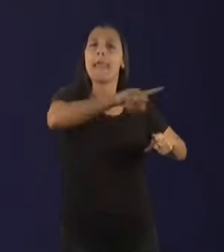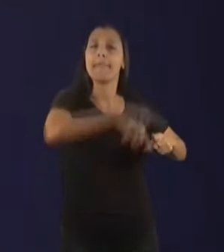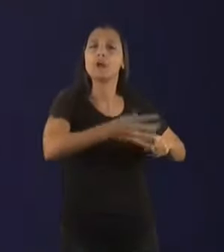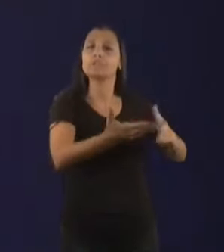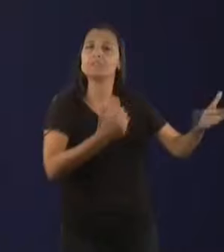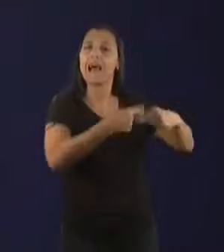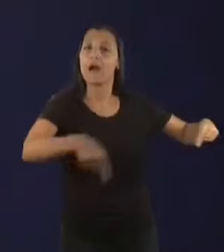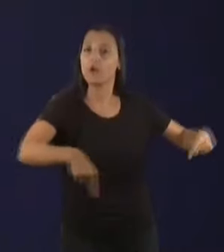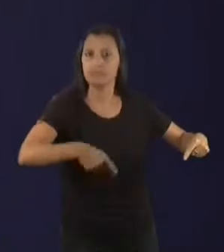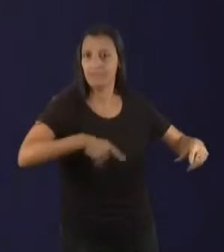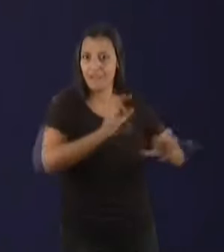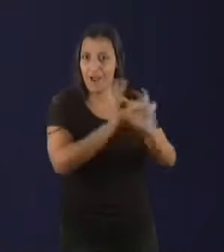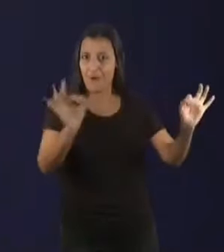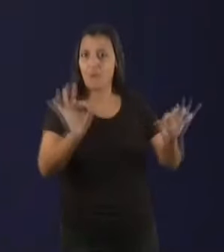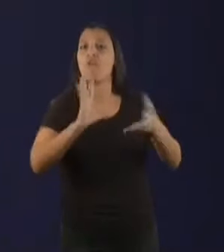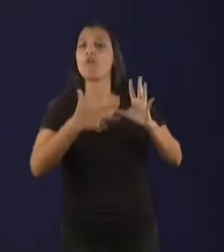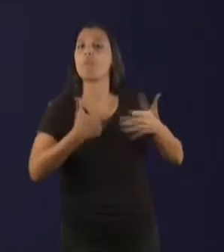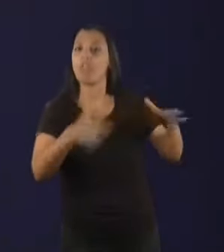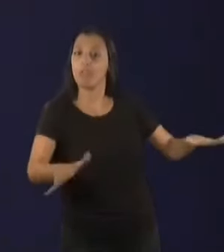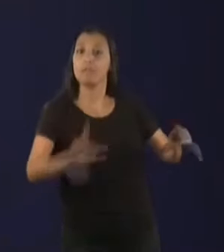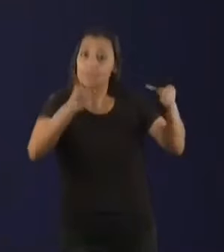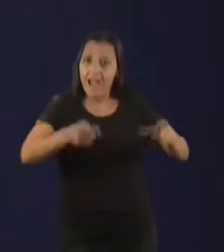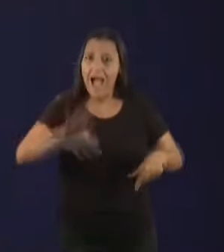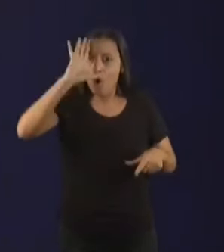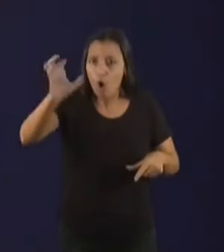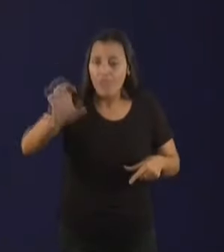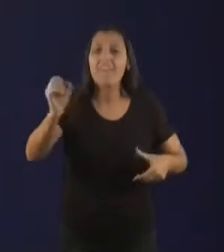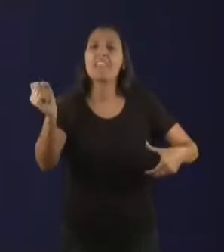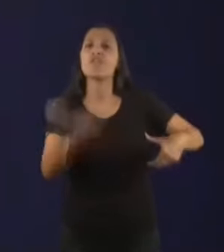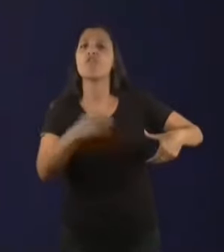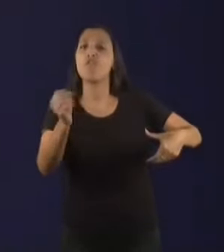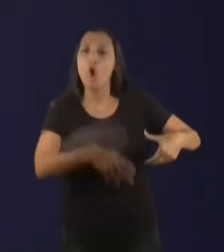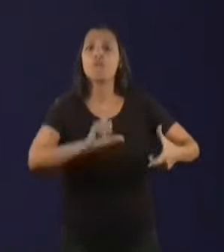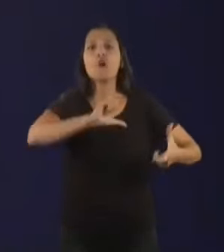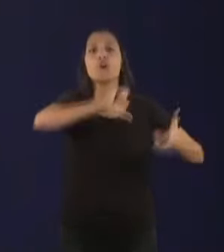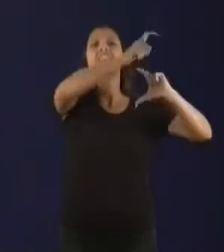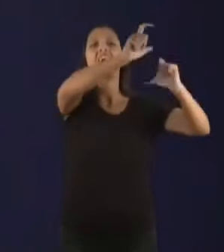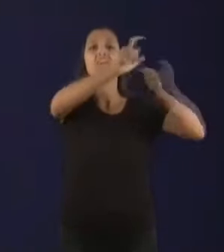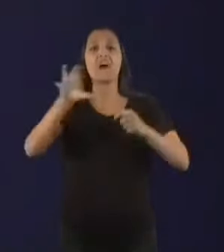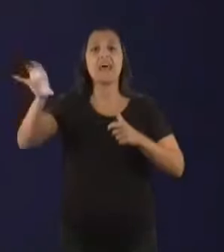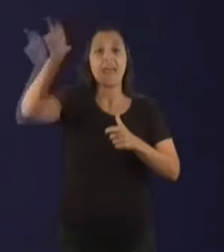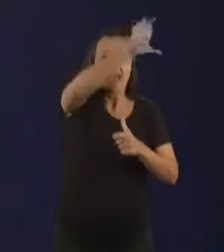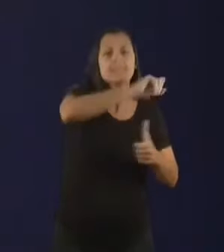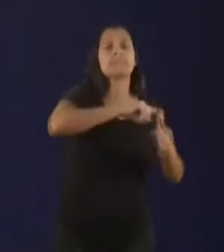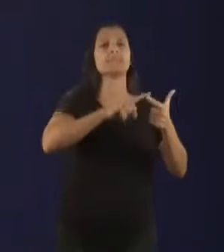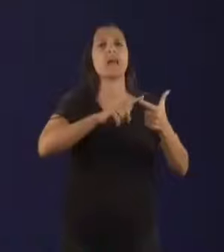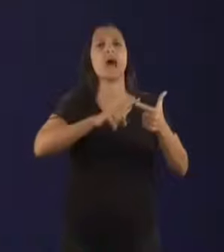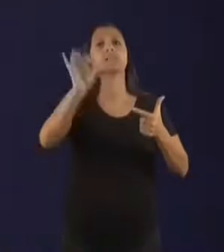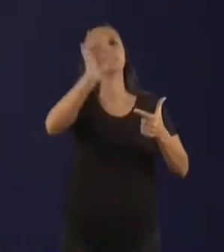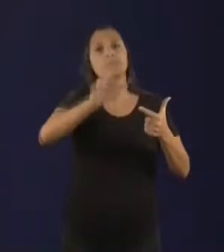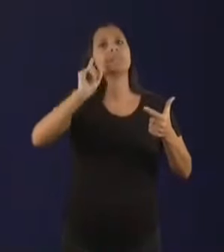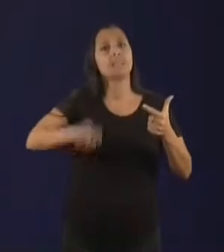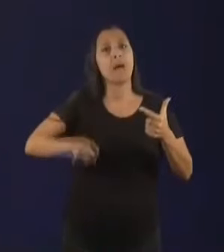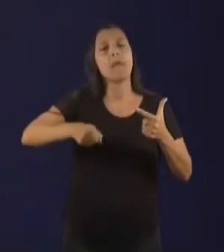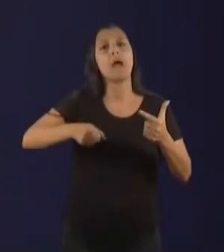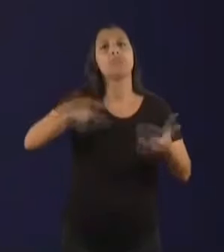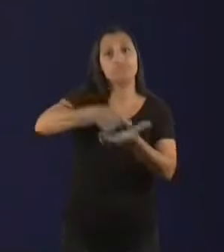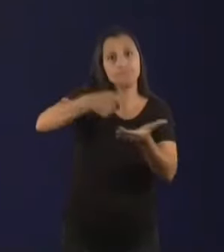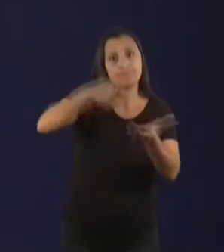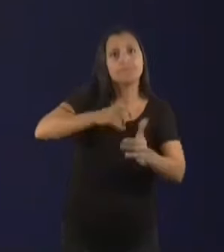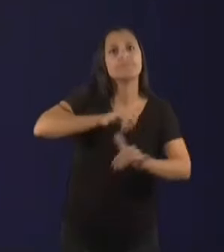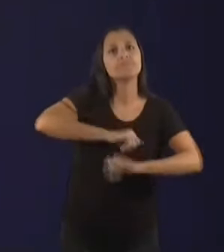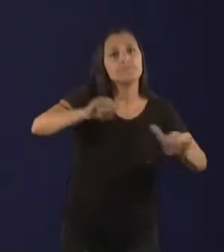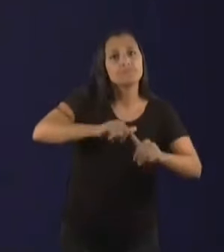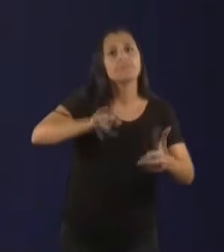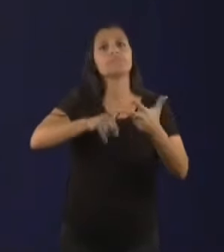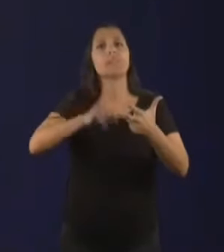recuerdo a todos el tema de los fondos fiduciarios, las transferencias discrecionales a las provincias, la pauta oficial y